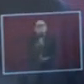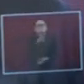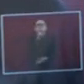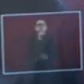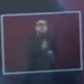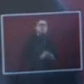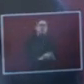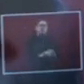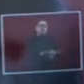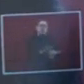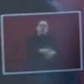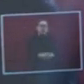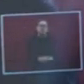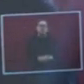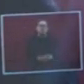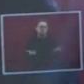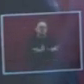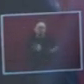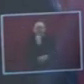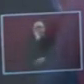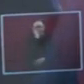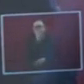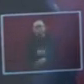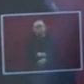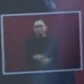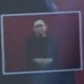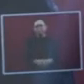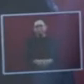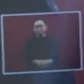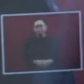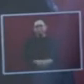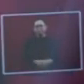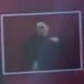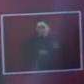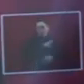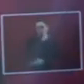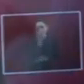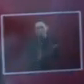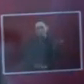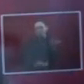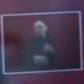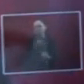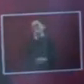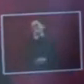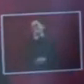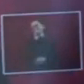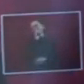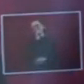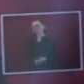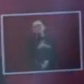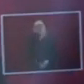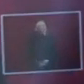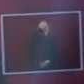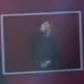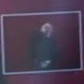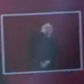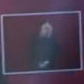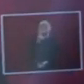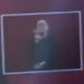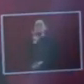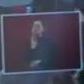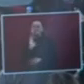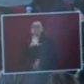cancelado la participación de la iniciativa privada para impulsar a Pemex no es menor. Pero de estos y otros temas hablaremos en punto de